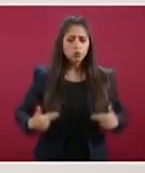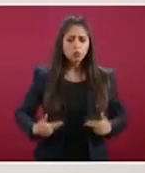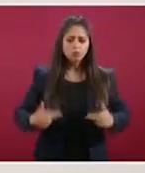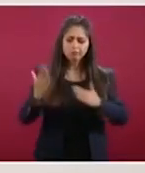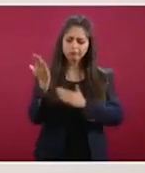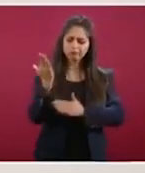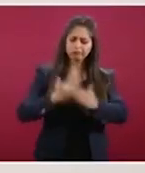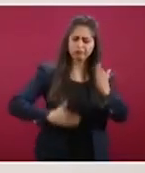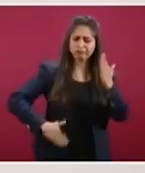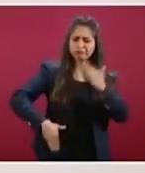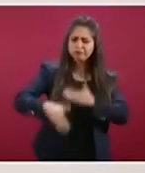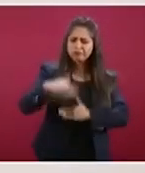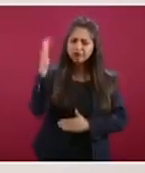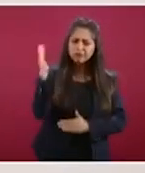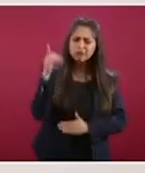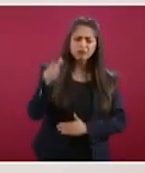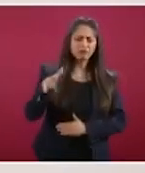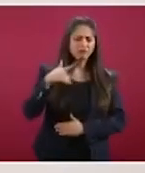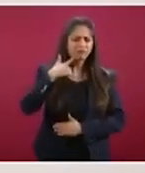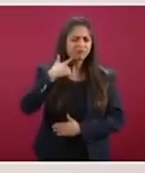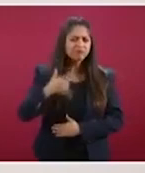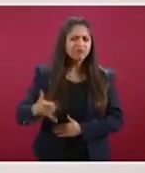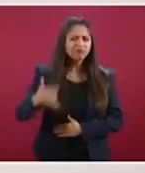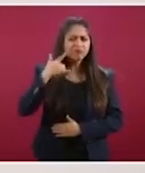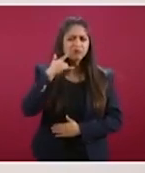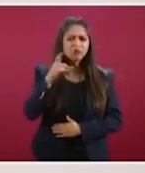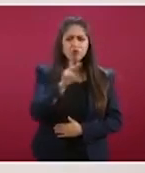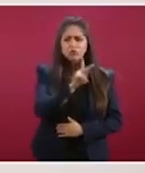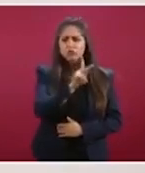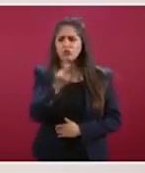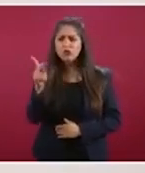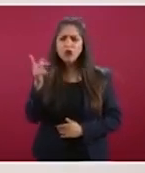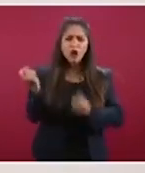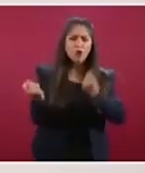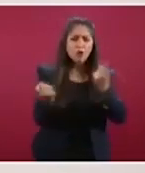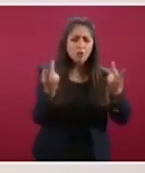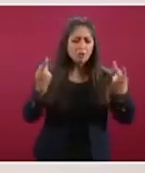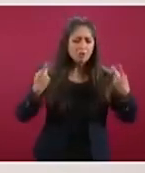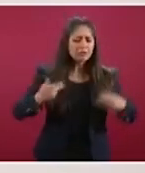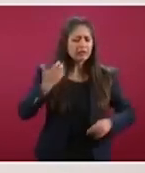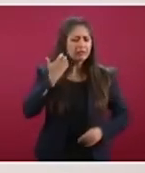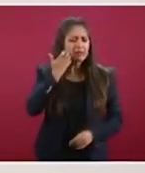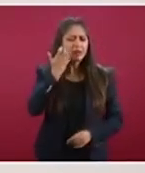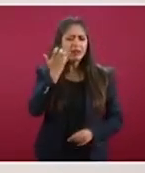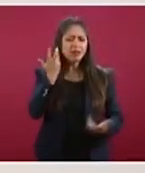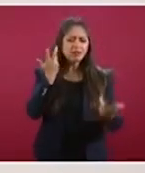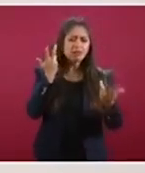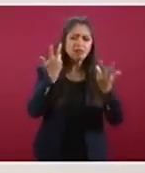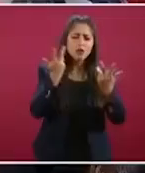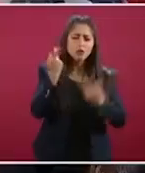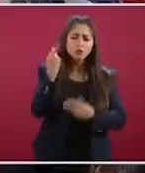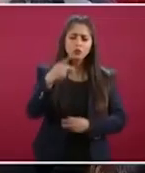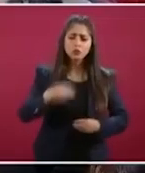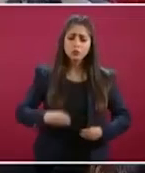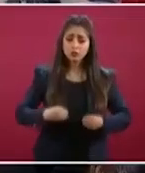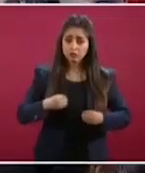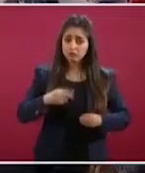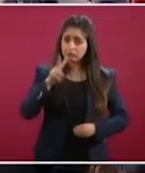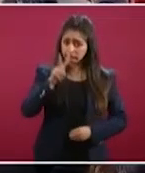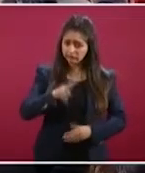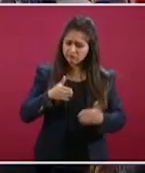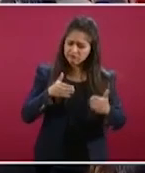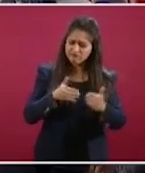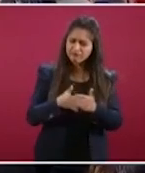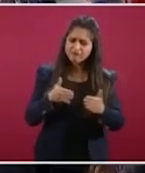han logrado hacer lo que muchos desearían alcanzar en su vida. Obstáculos inmensos,